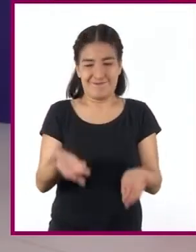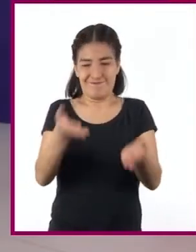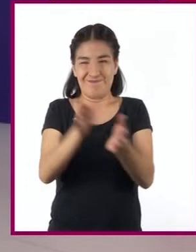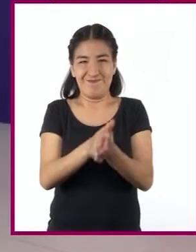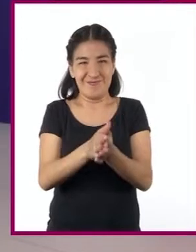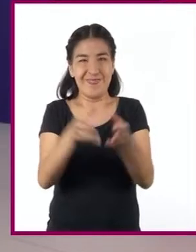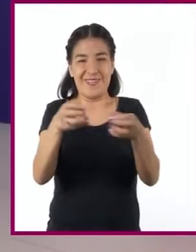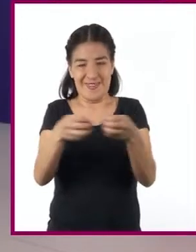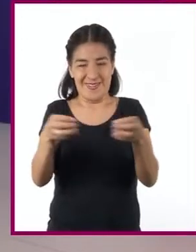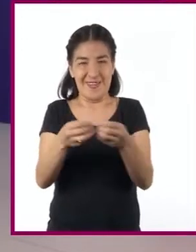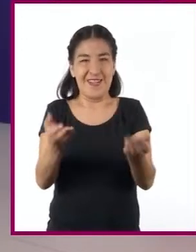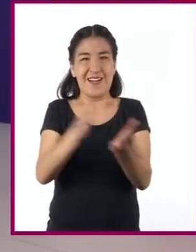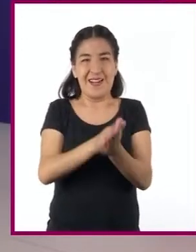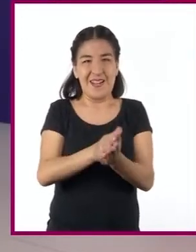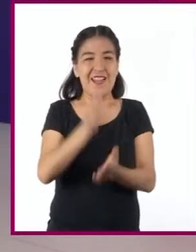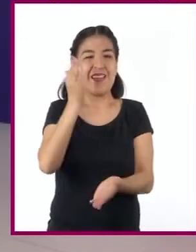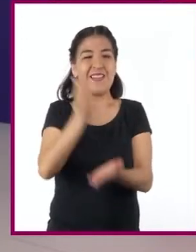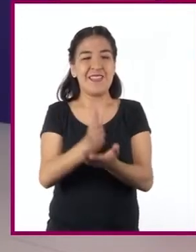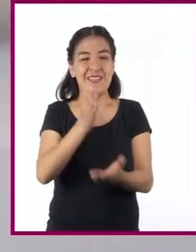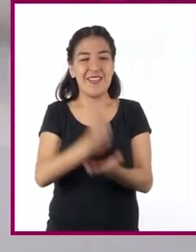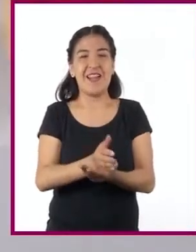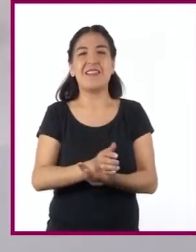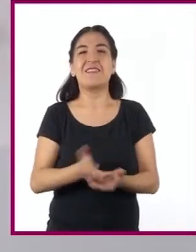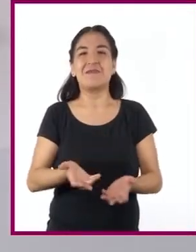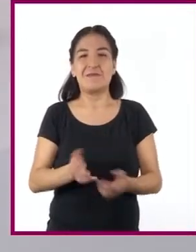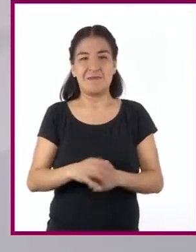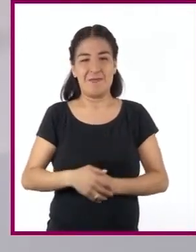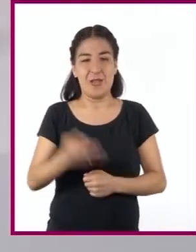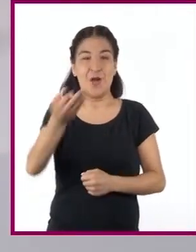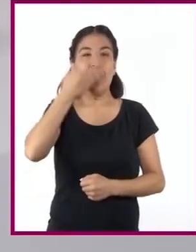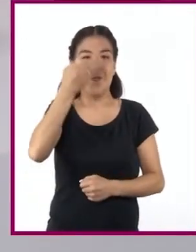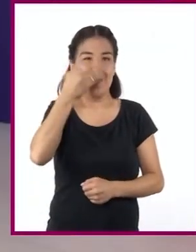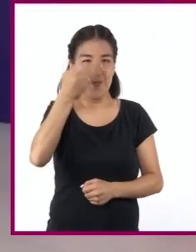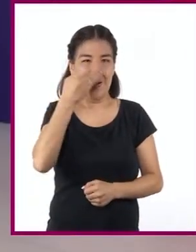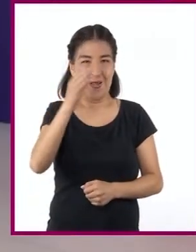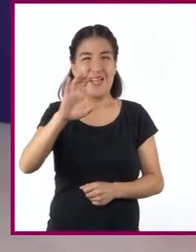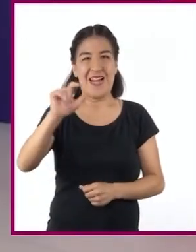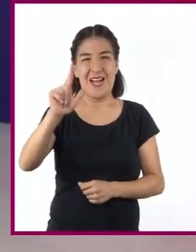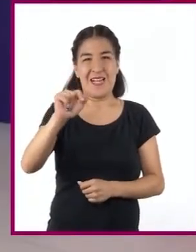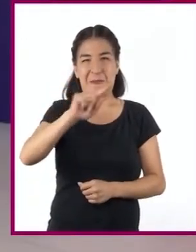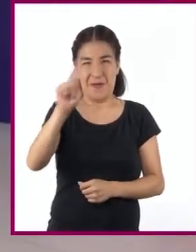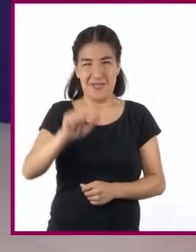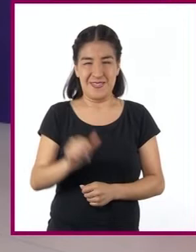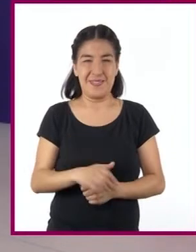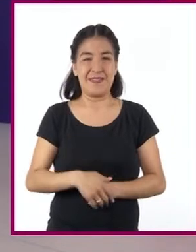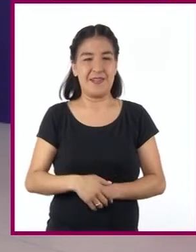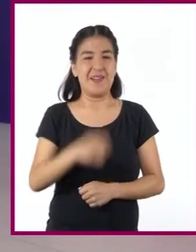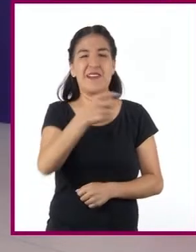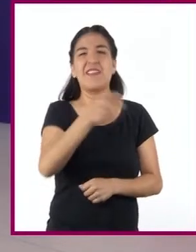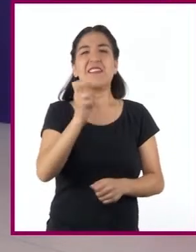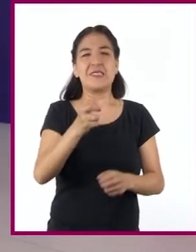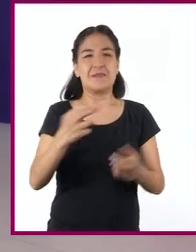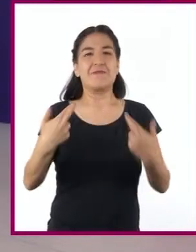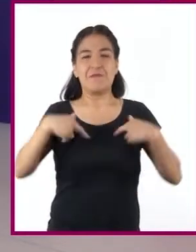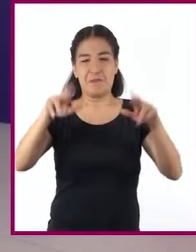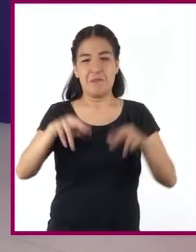quesadillas o un taco de flores de calabaza, que representa al reino